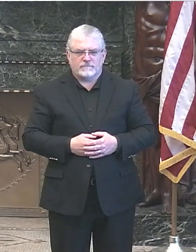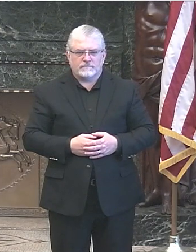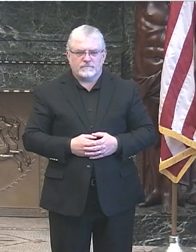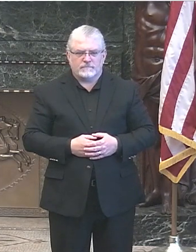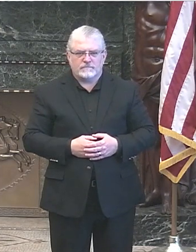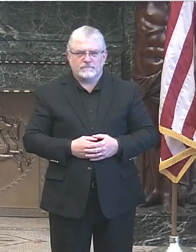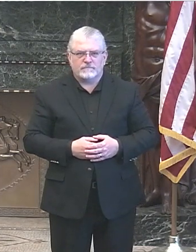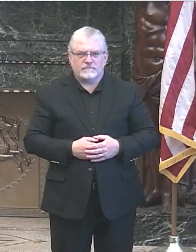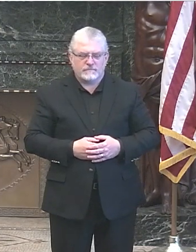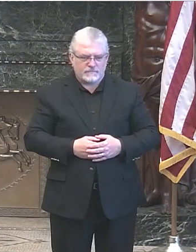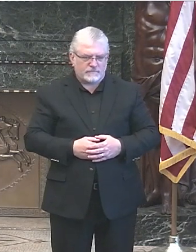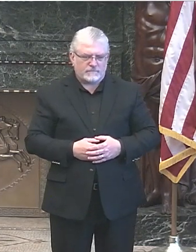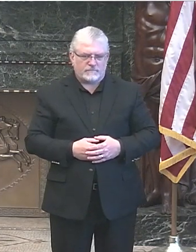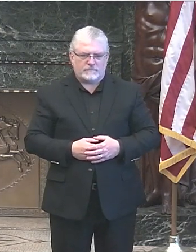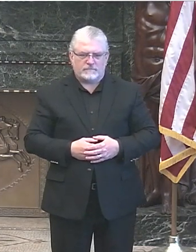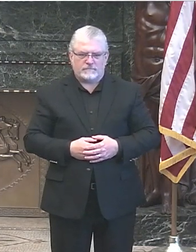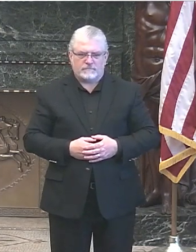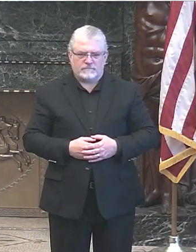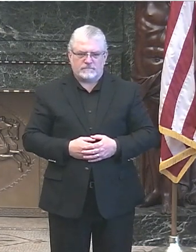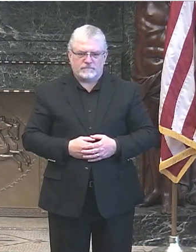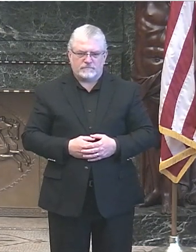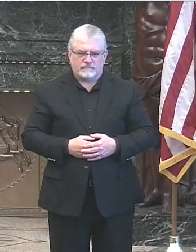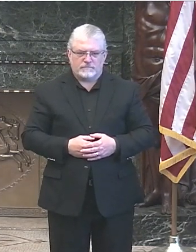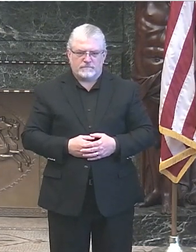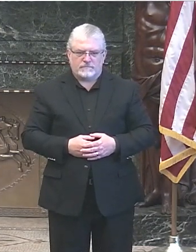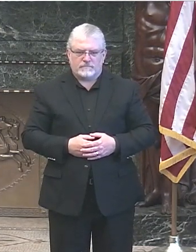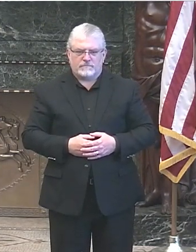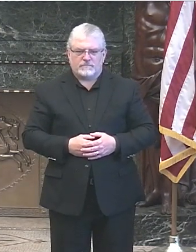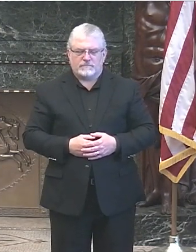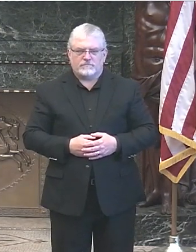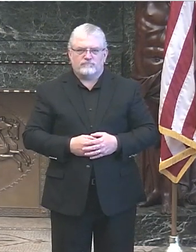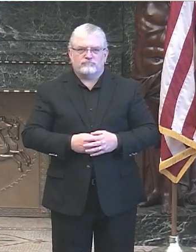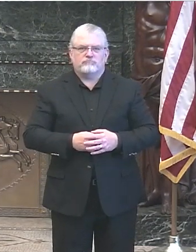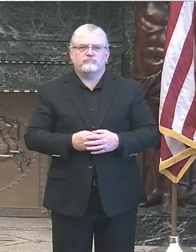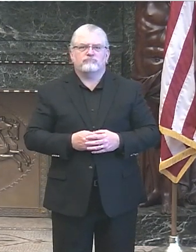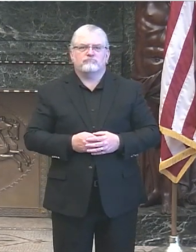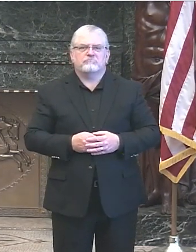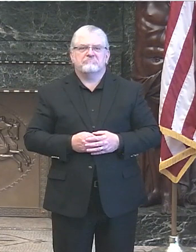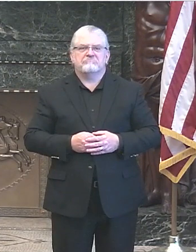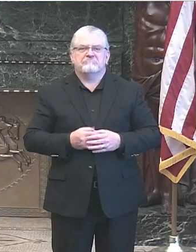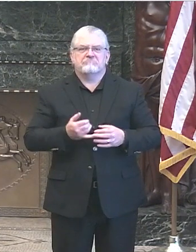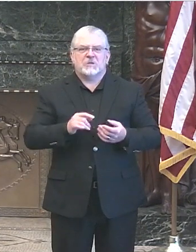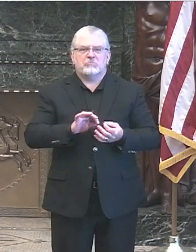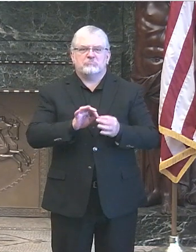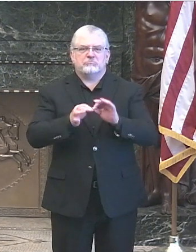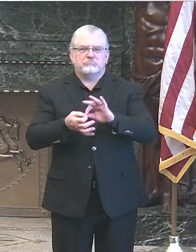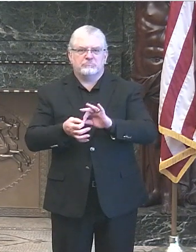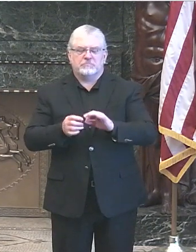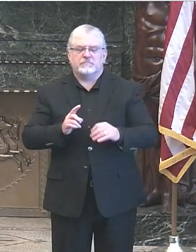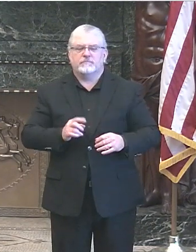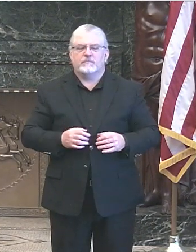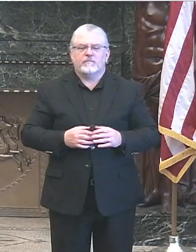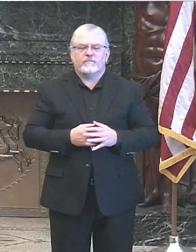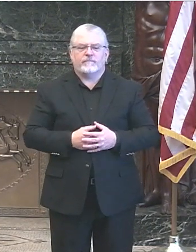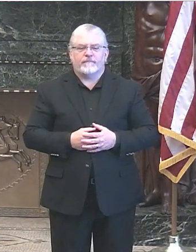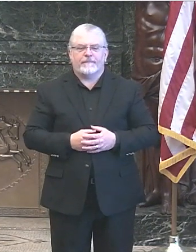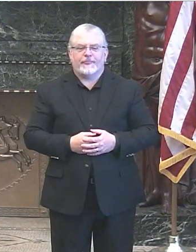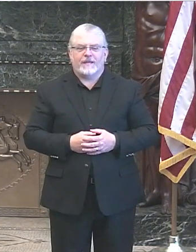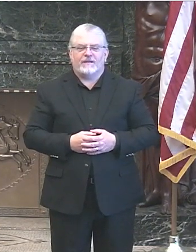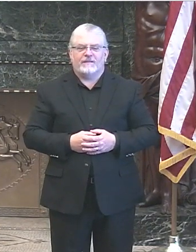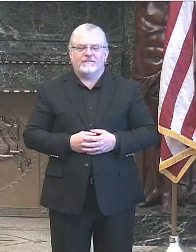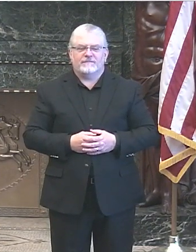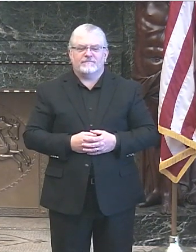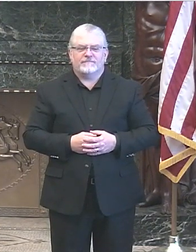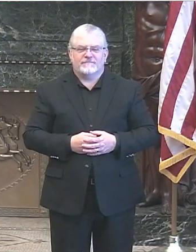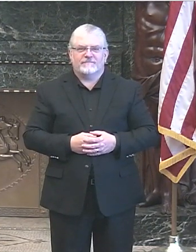Gracias. Y la última pregunta, tal vez creo que sea para Brian o para el alcalde. El periódico